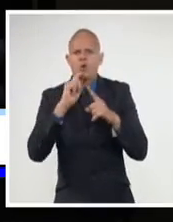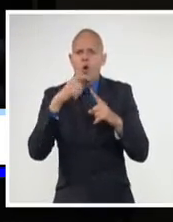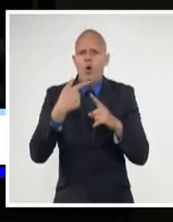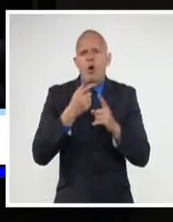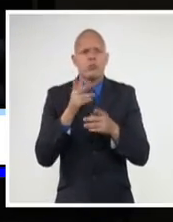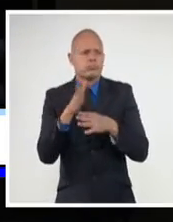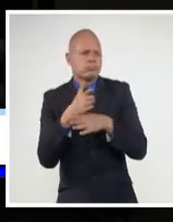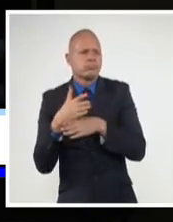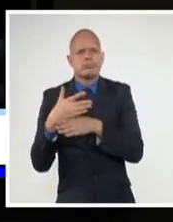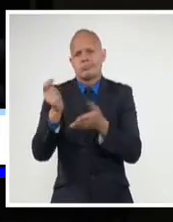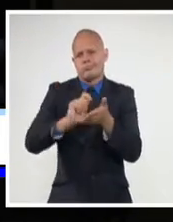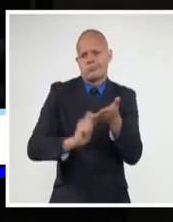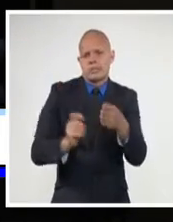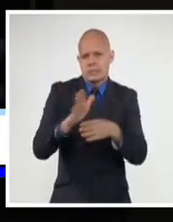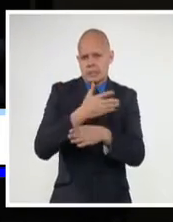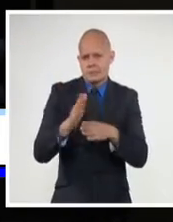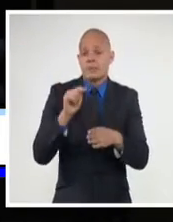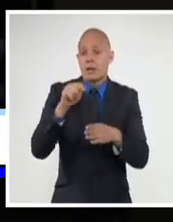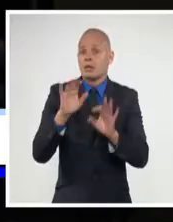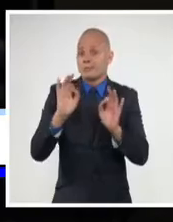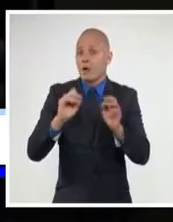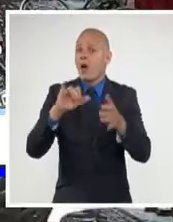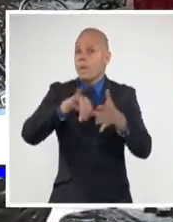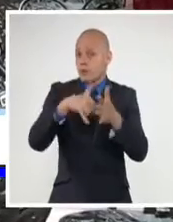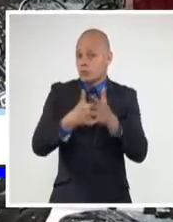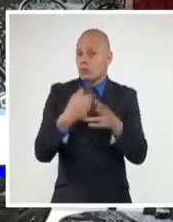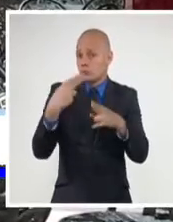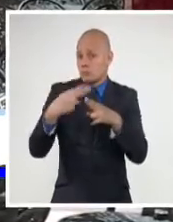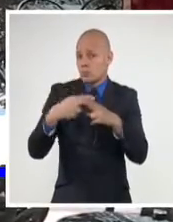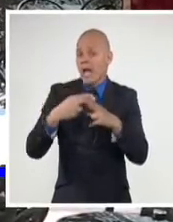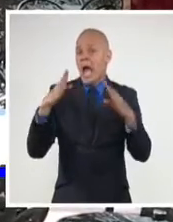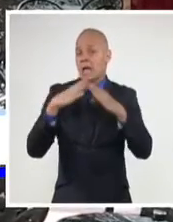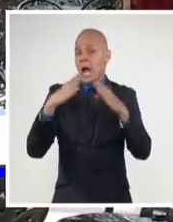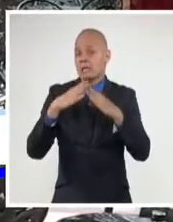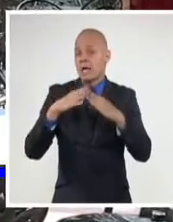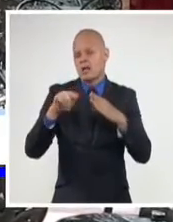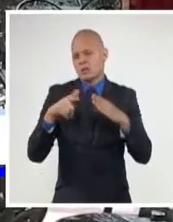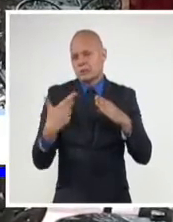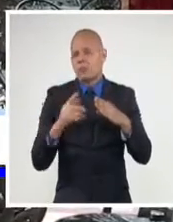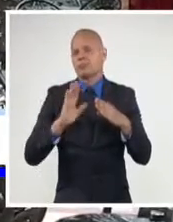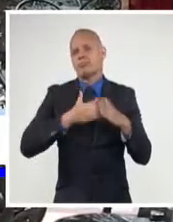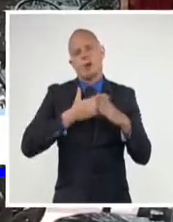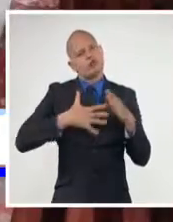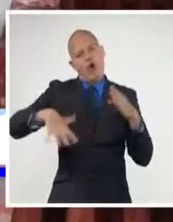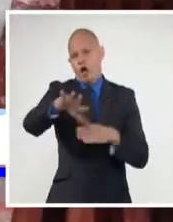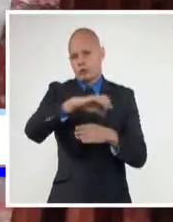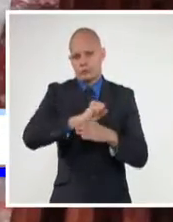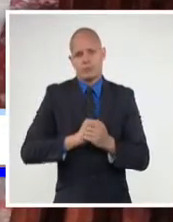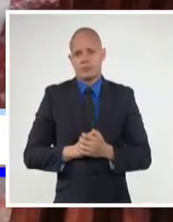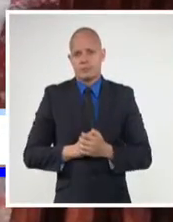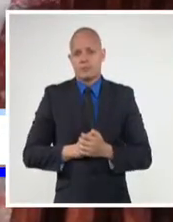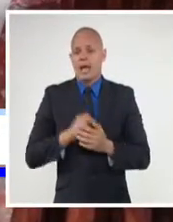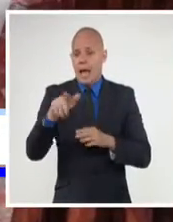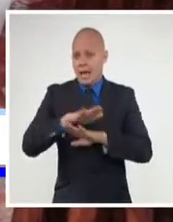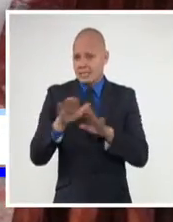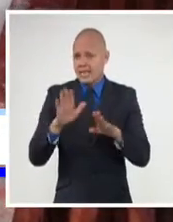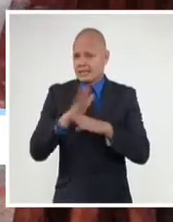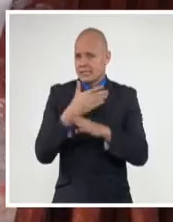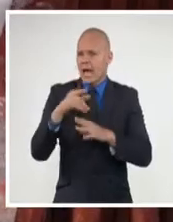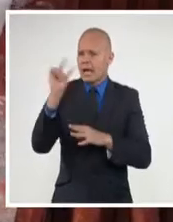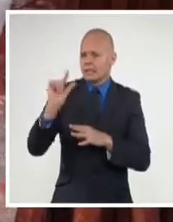artístico-literaria. La Casa de Todos cuenta con el financiamiento de la Agencia Italiana de Cooperación al Desarrollo y el Fondo Bilateral